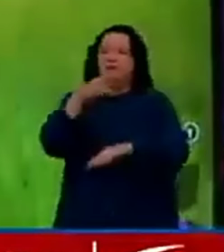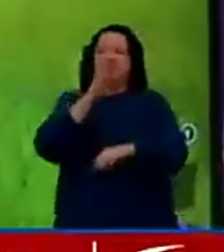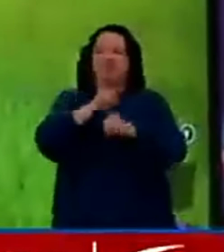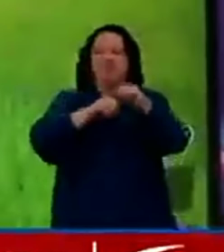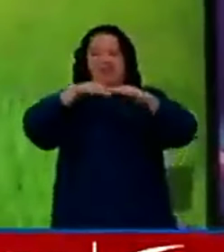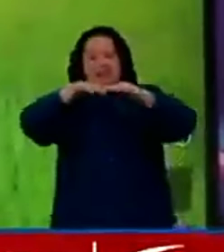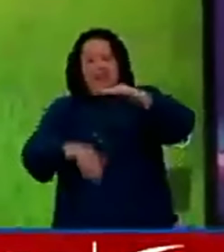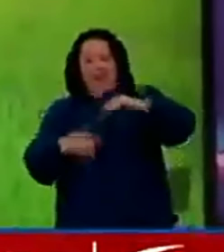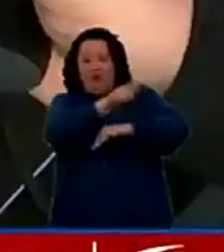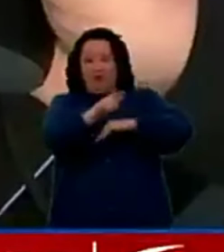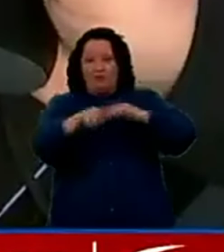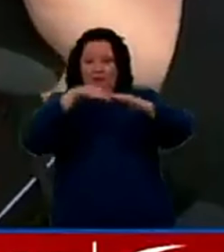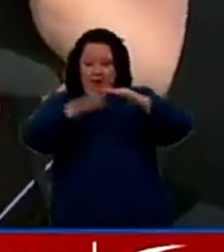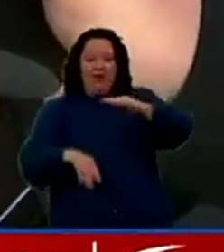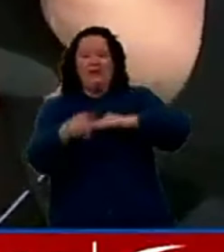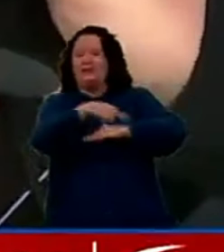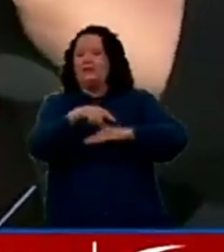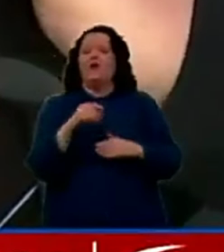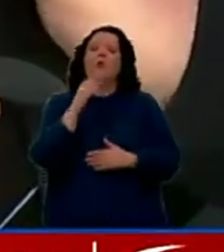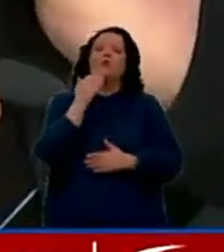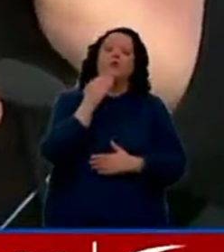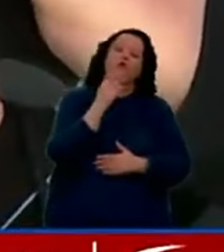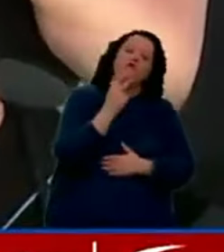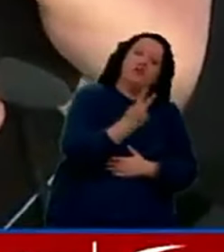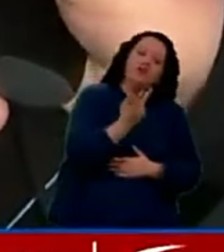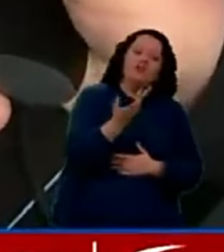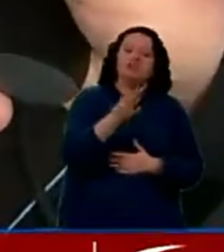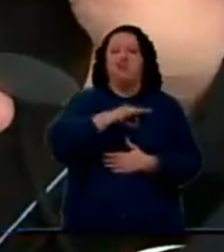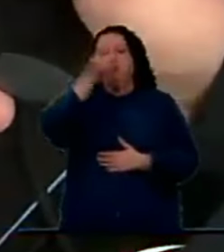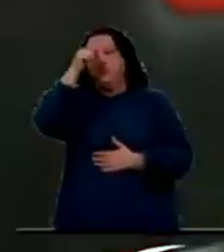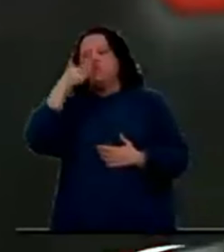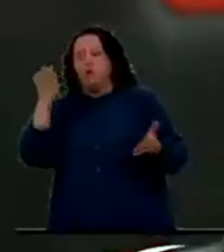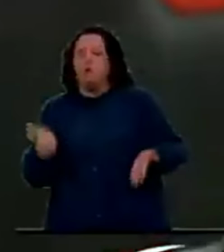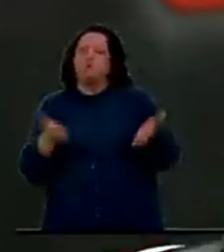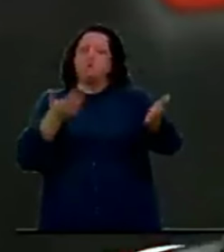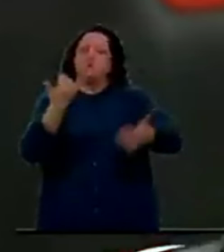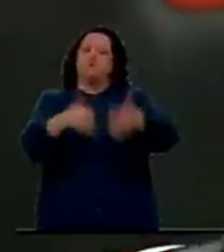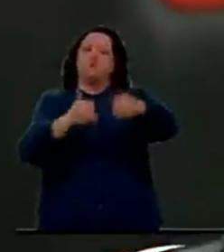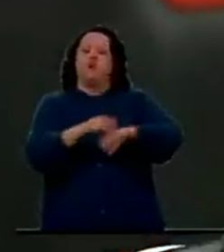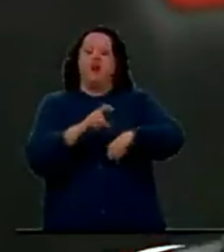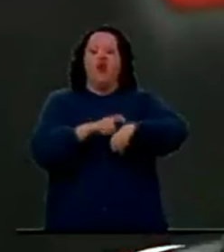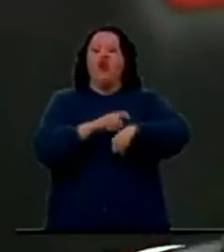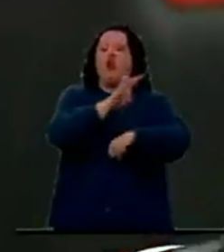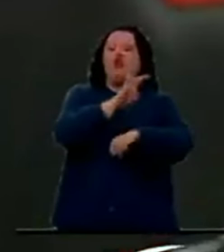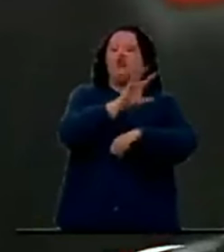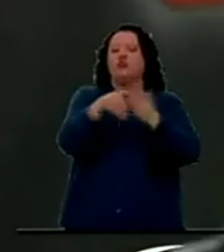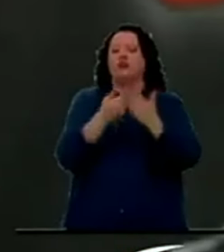años solo pueden jugar los viernes, fines de semana y festivos, entre las 8 y 9 de la noche.